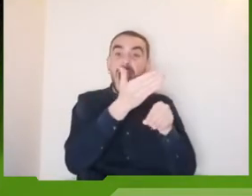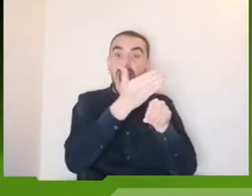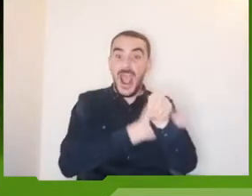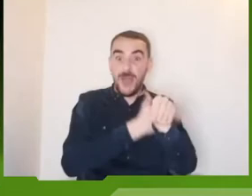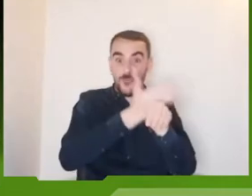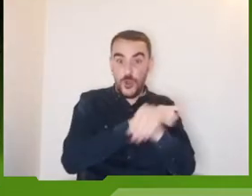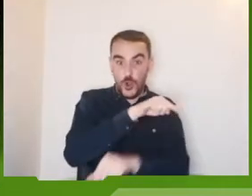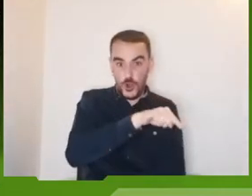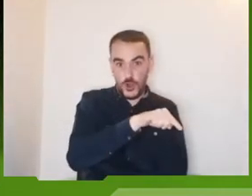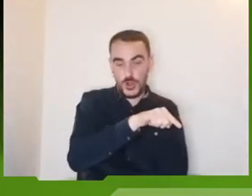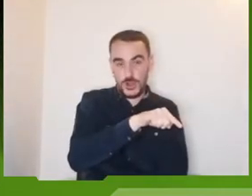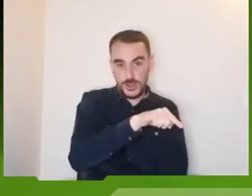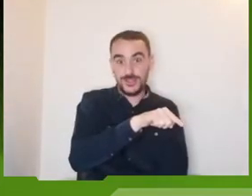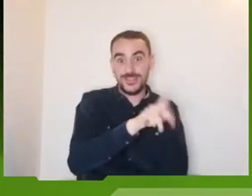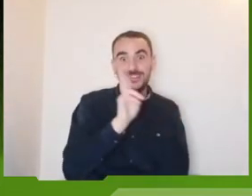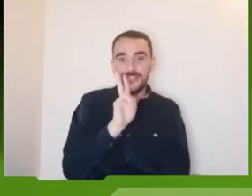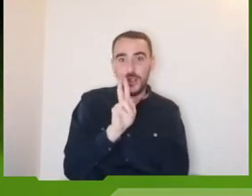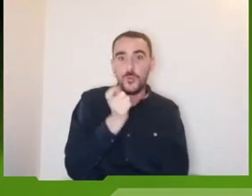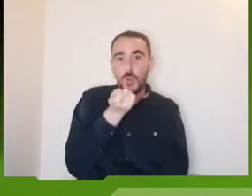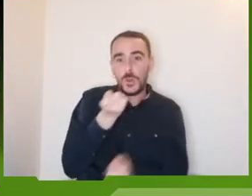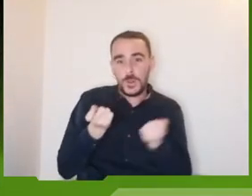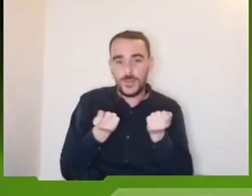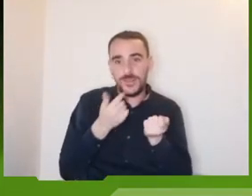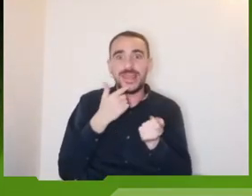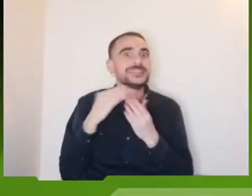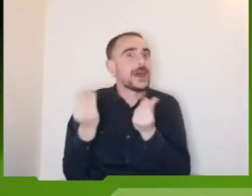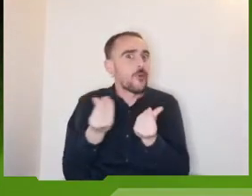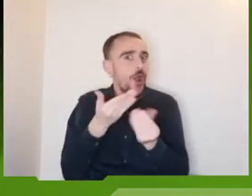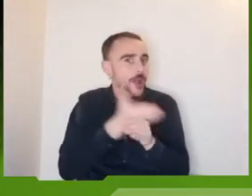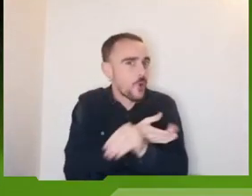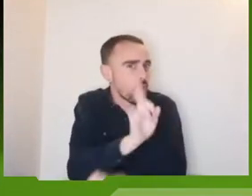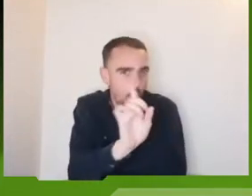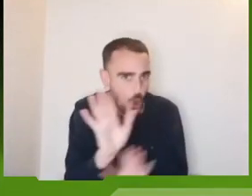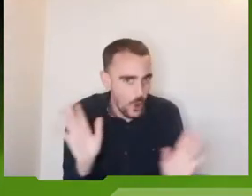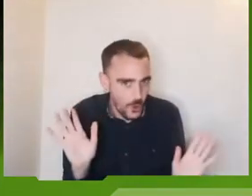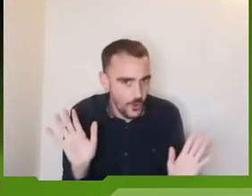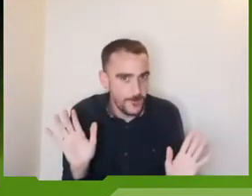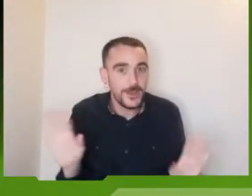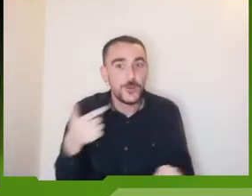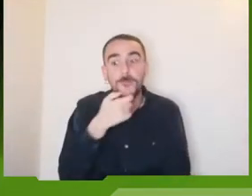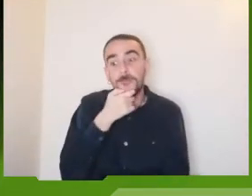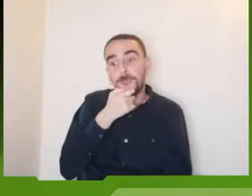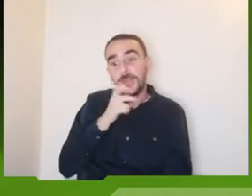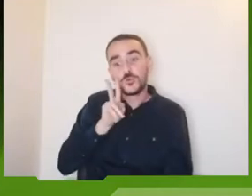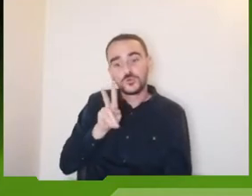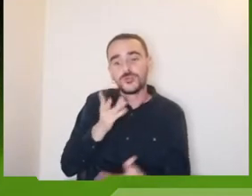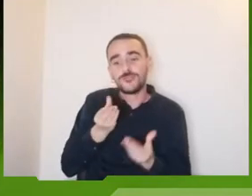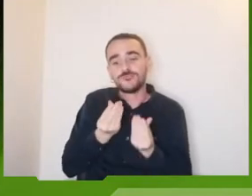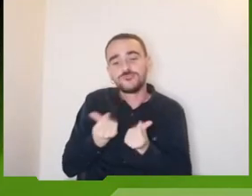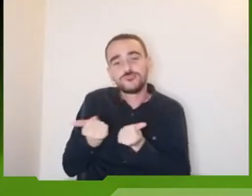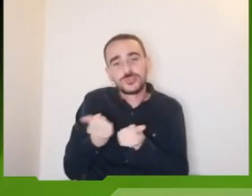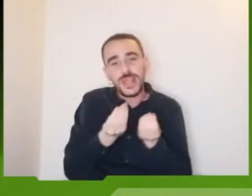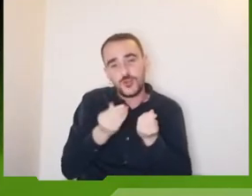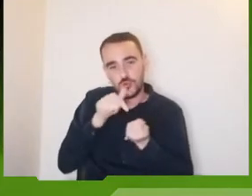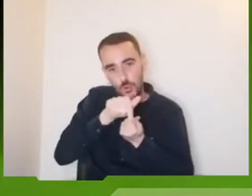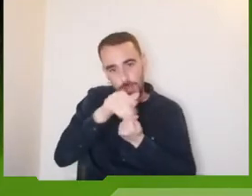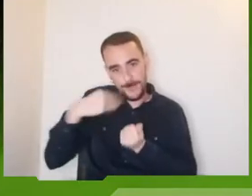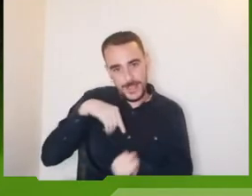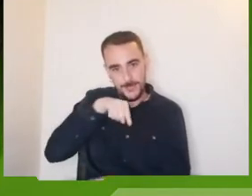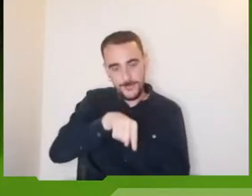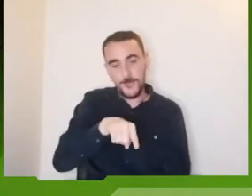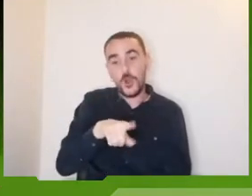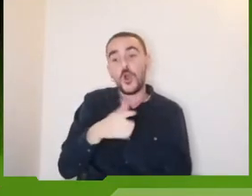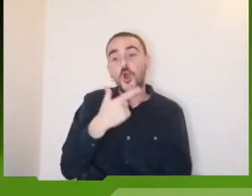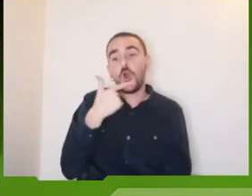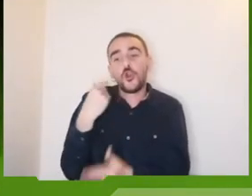sabor no, ¿eh? Pero que me gusta a mí esta textura. Como, y también separa los gustos y es guay, ¿no? Que notas el gusto de la bechamel y notas